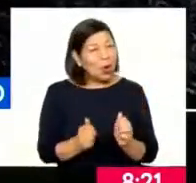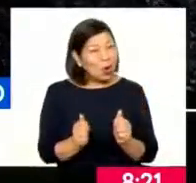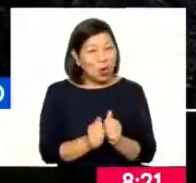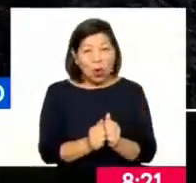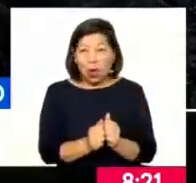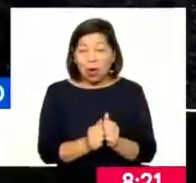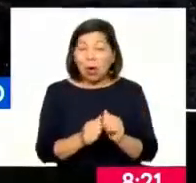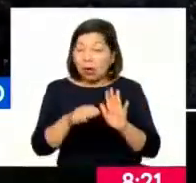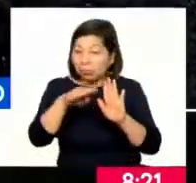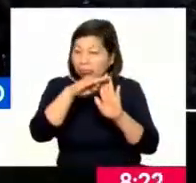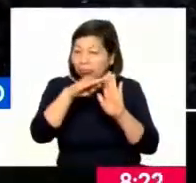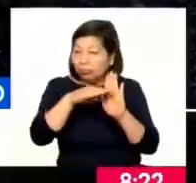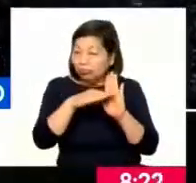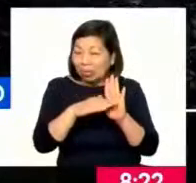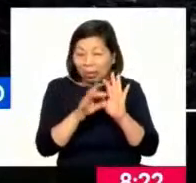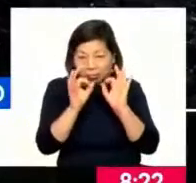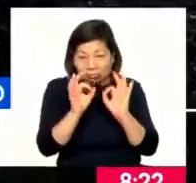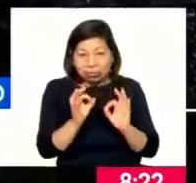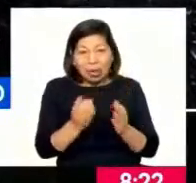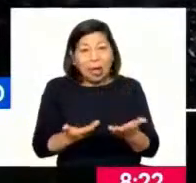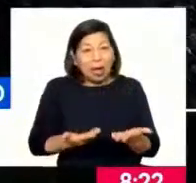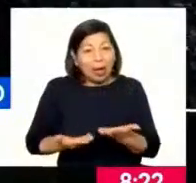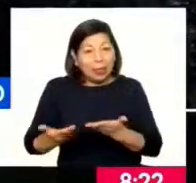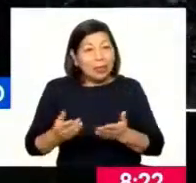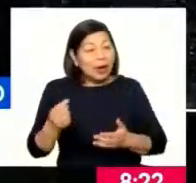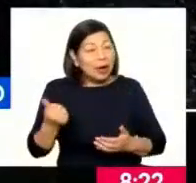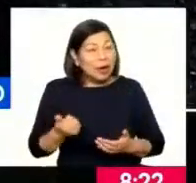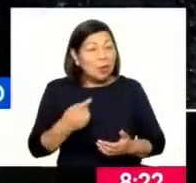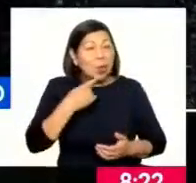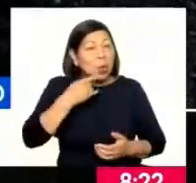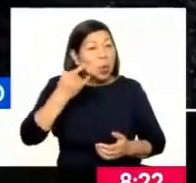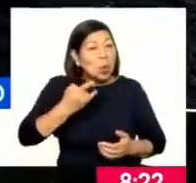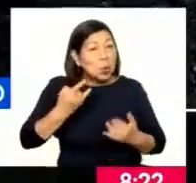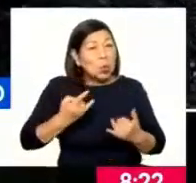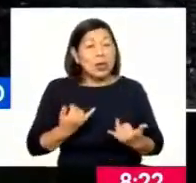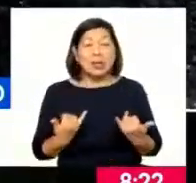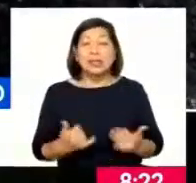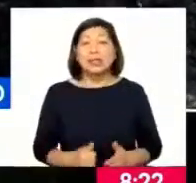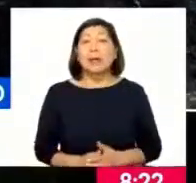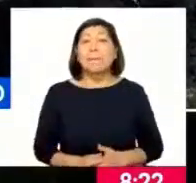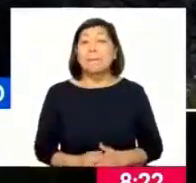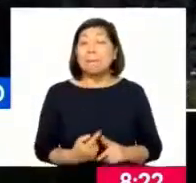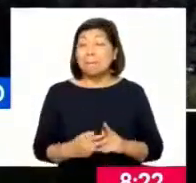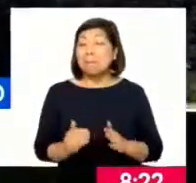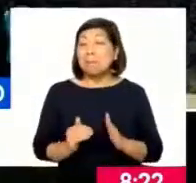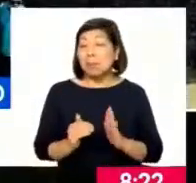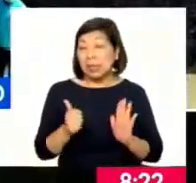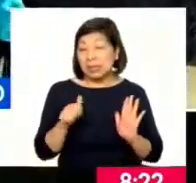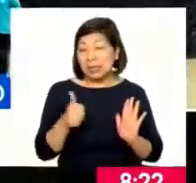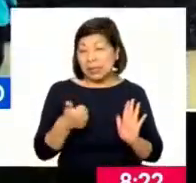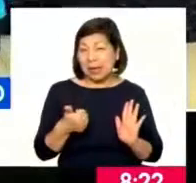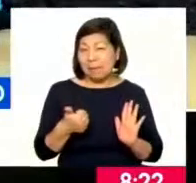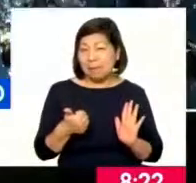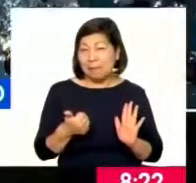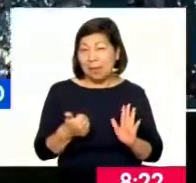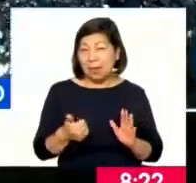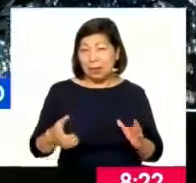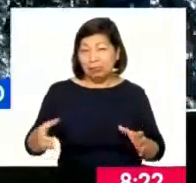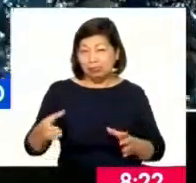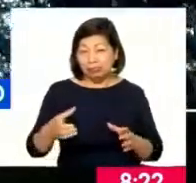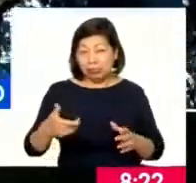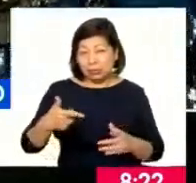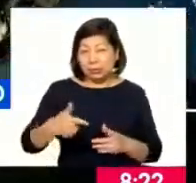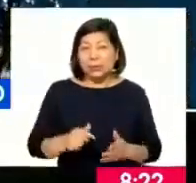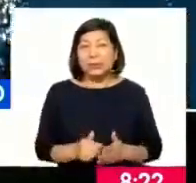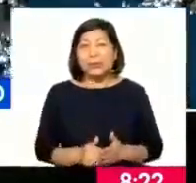los protocolos para poder atender rápido una emergencia de este tipo, ¿no? Fueron más de 6.000 barriles de crudo